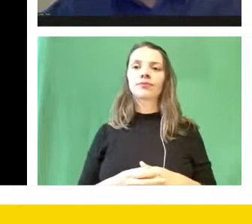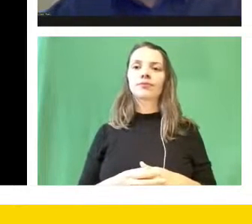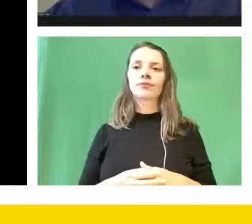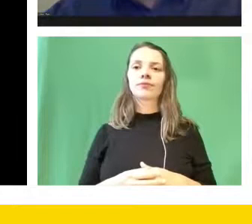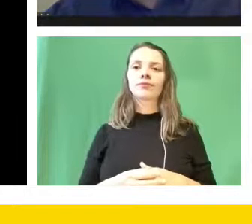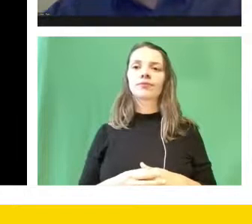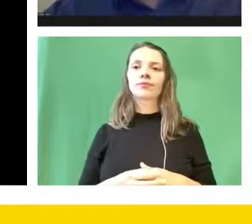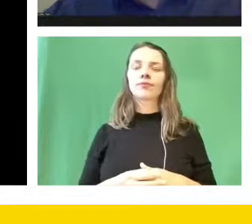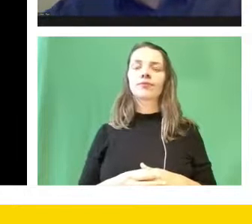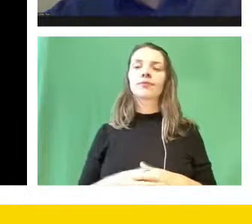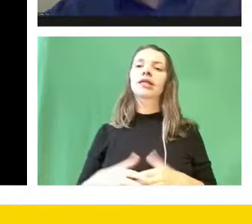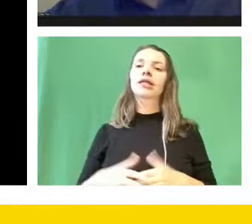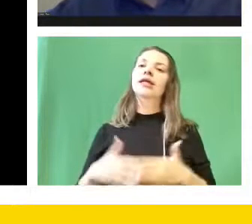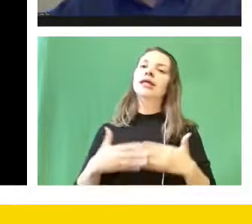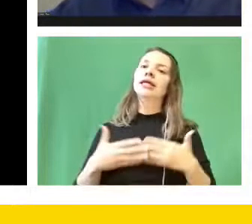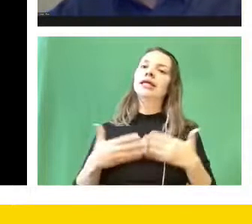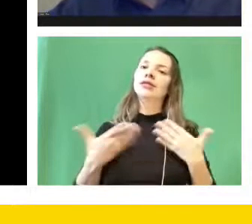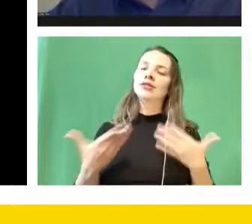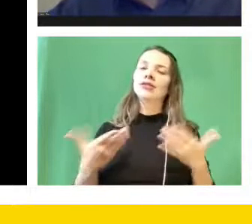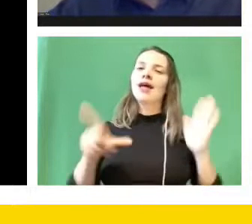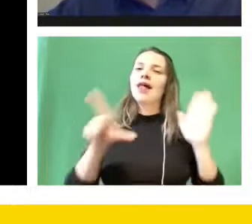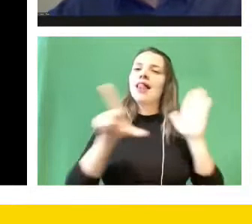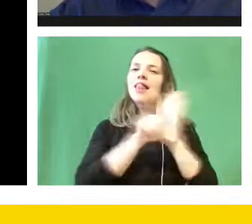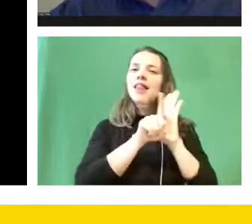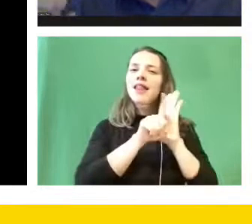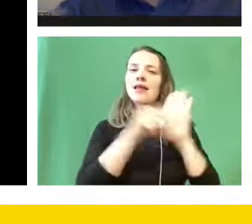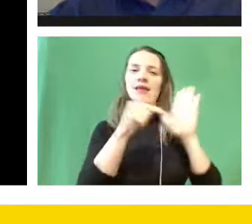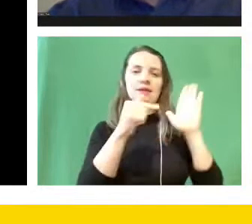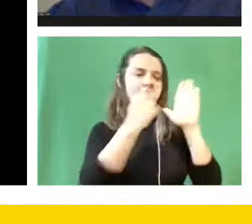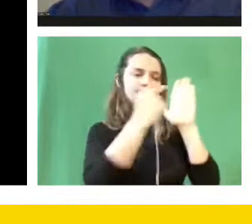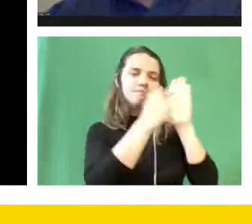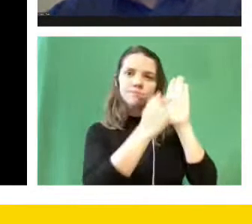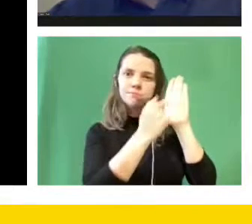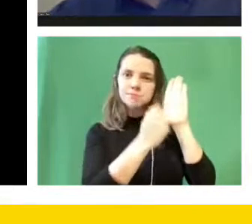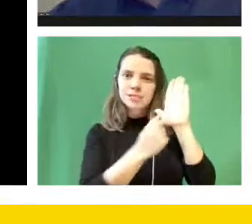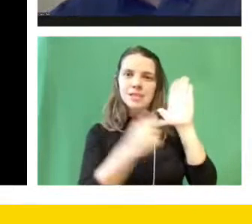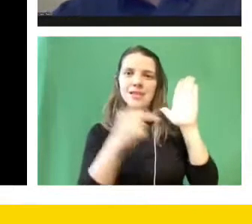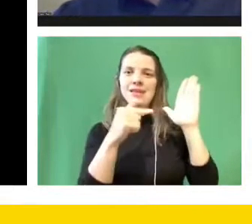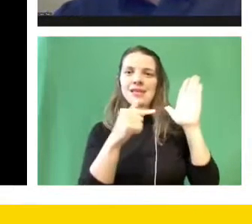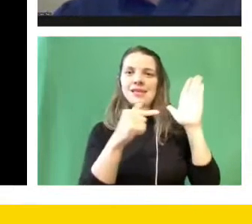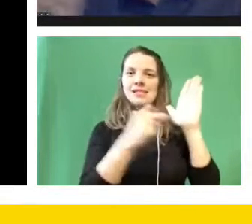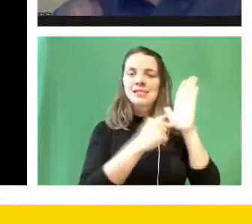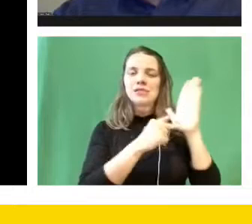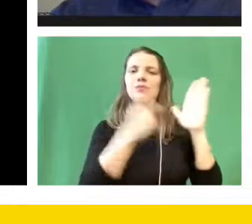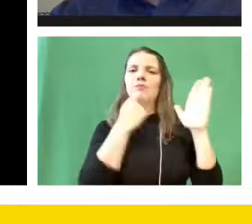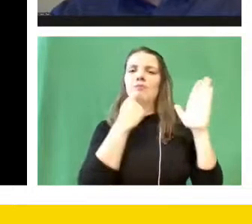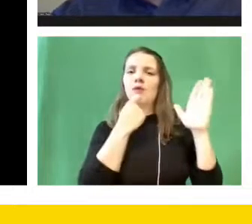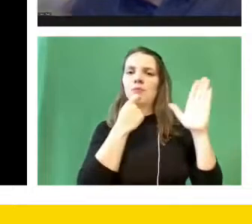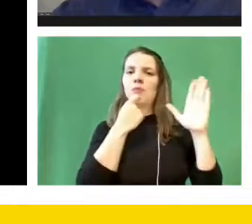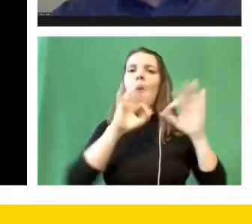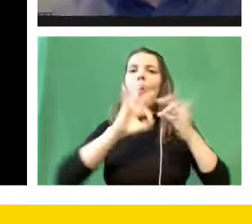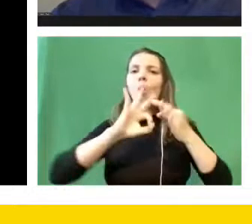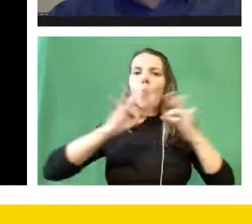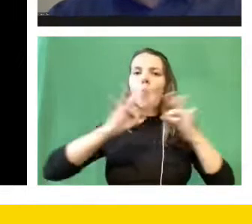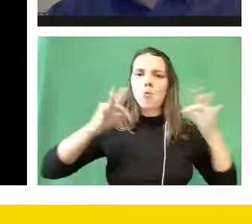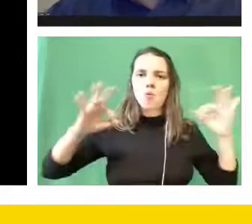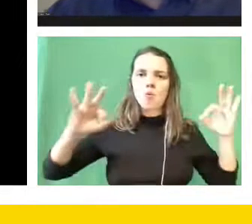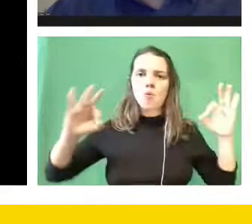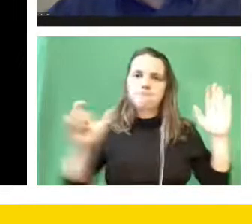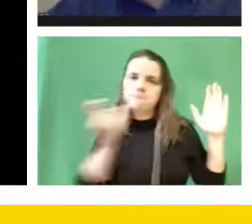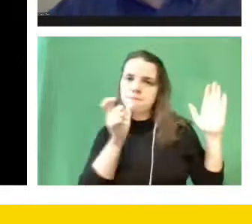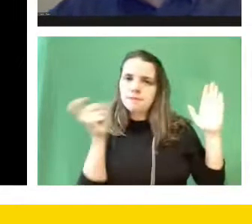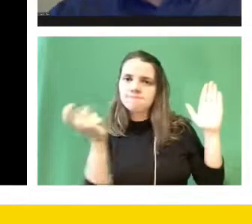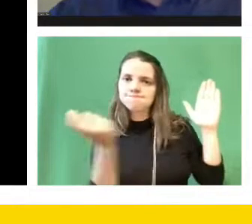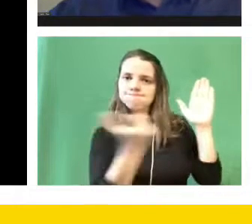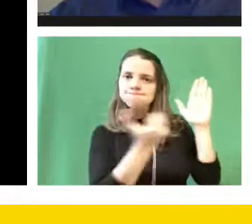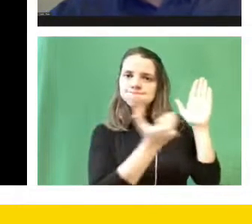Entonces, en esta ley marco lo que me interesa rescatar es que hay definiciones, y en esas definiciones yo simplemente les